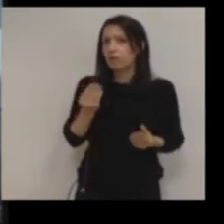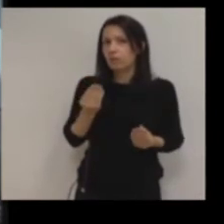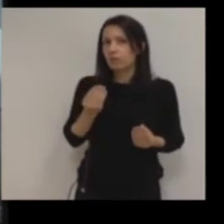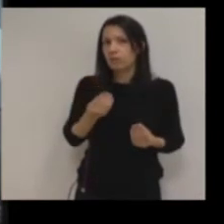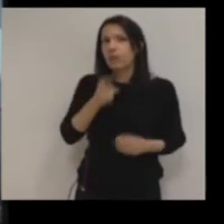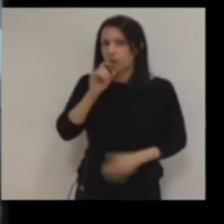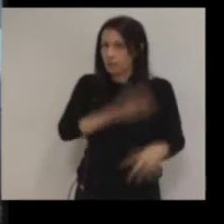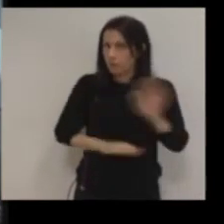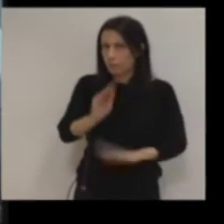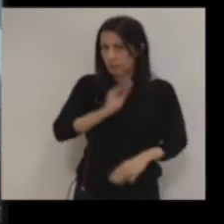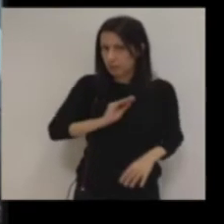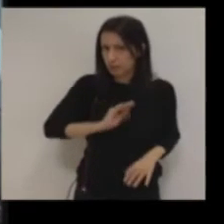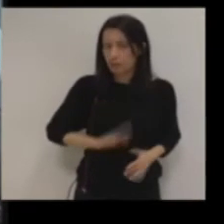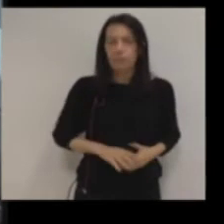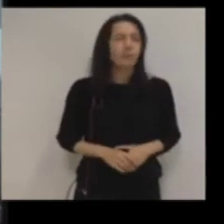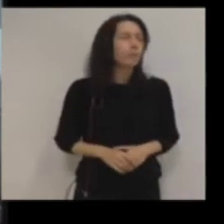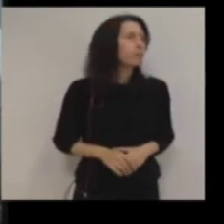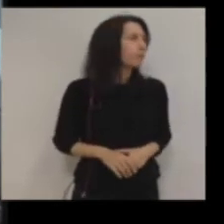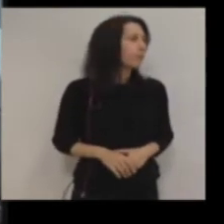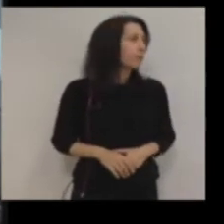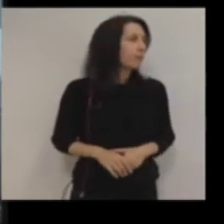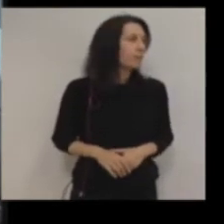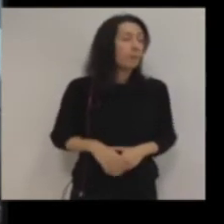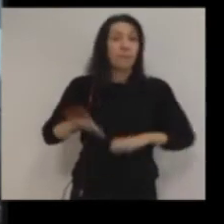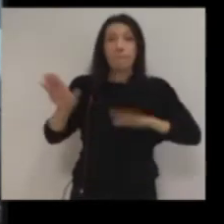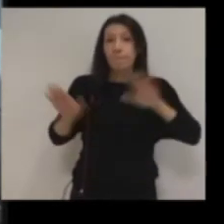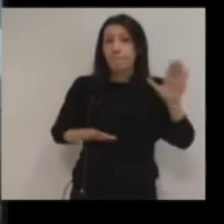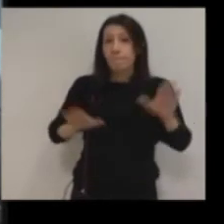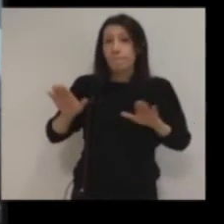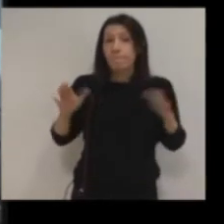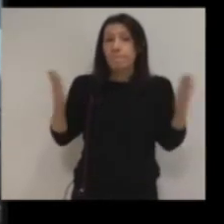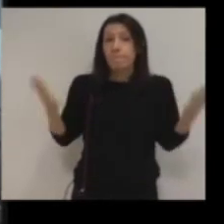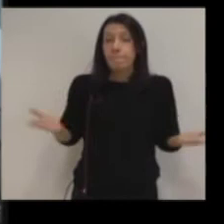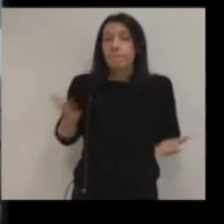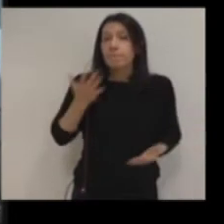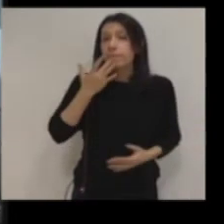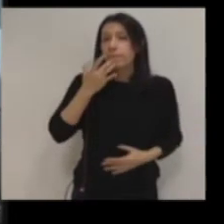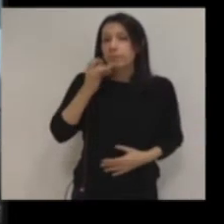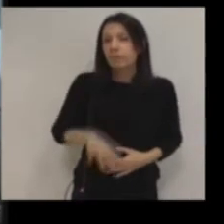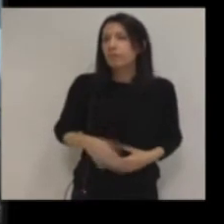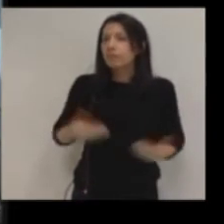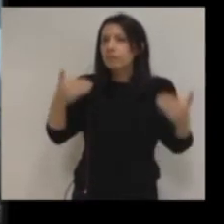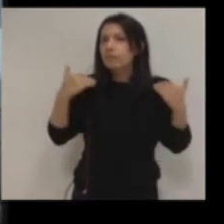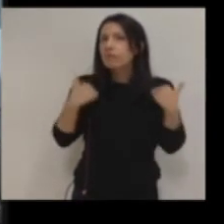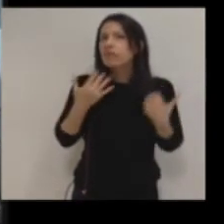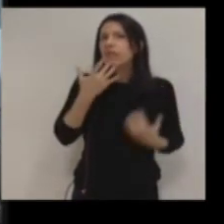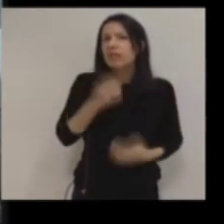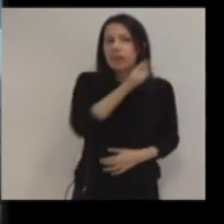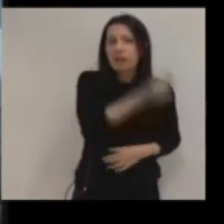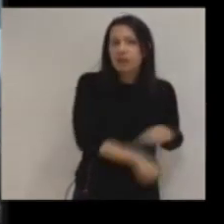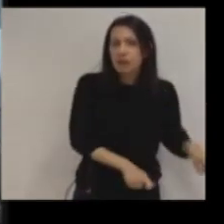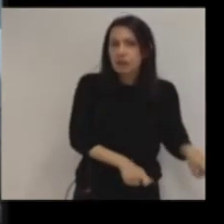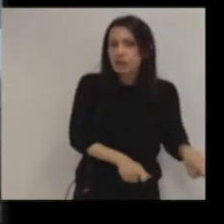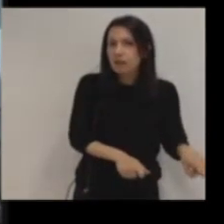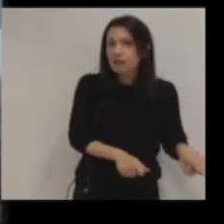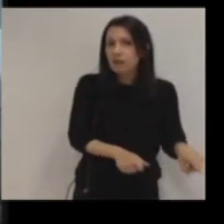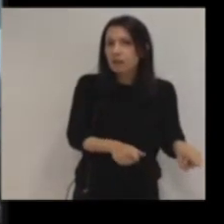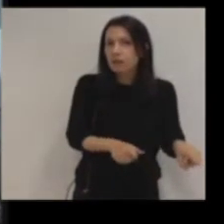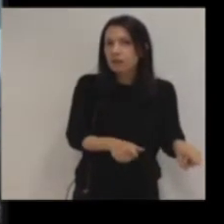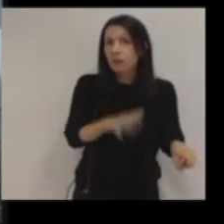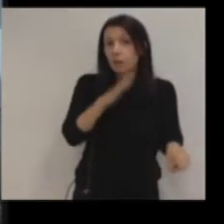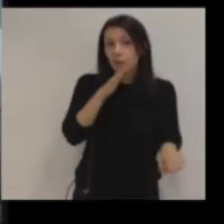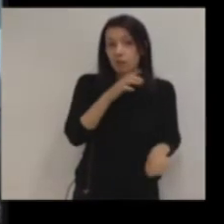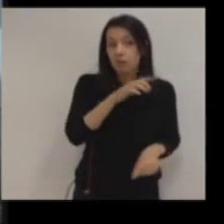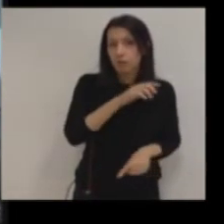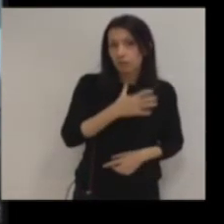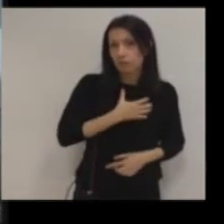solución. Sí, complicada pero ¿quién tendría responsabilidad el ciudadano en este caso por no poder hacer